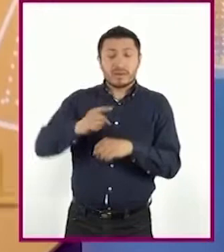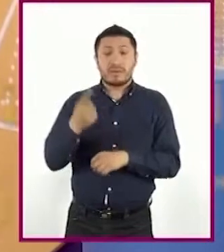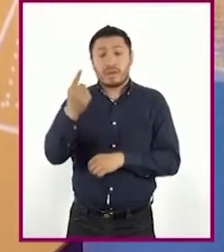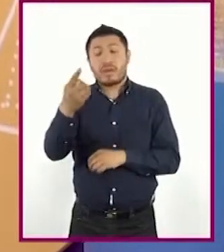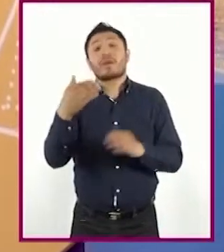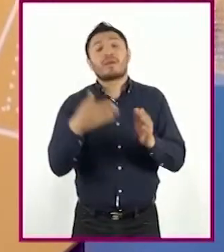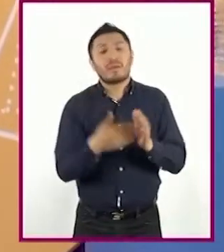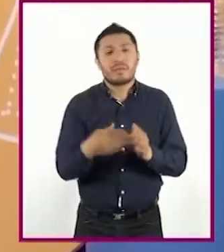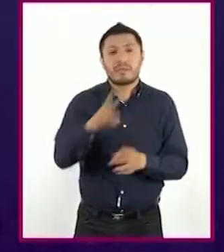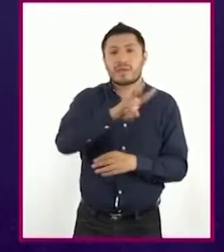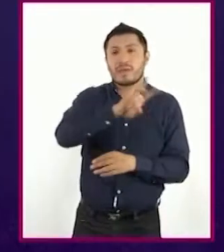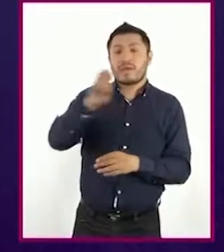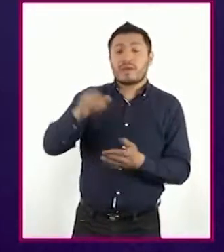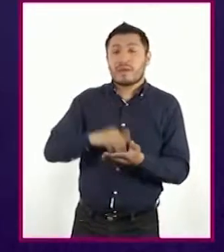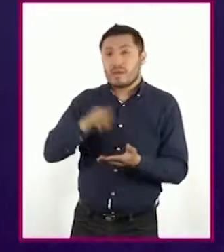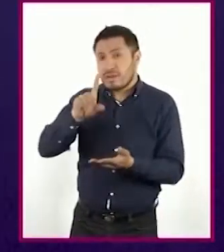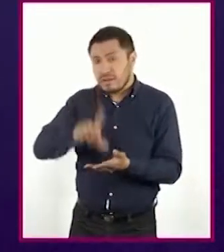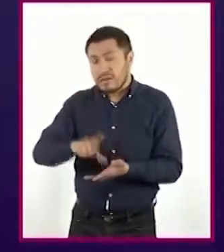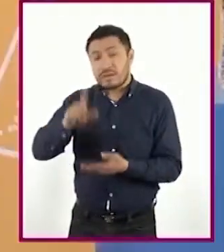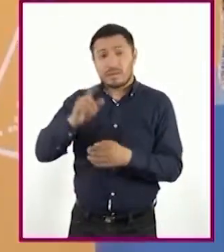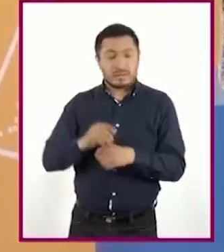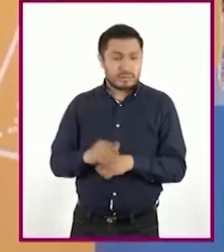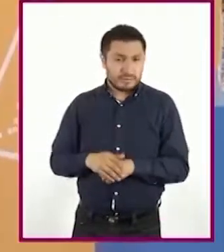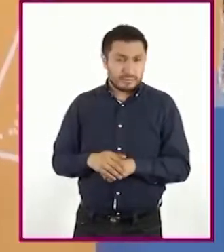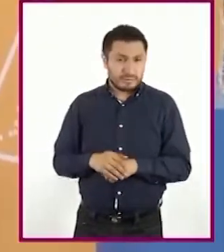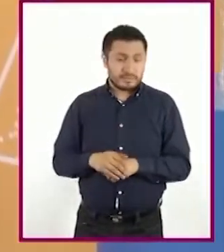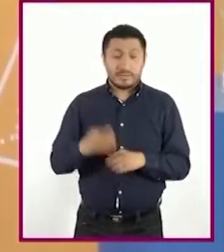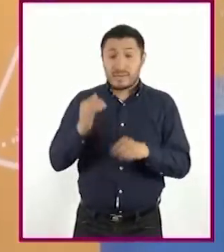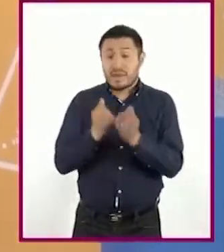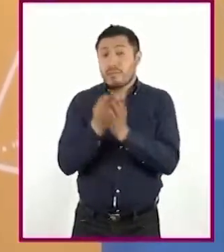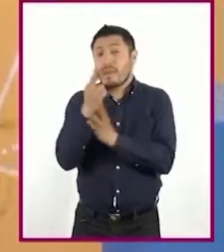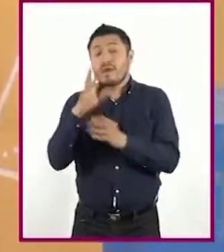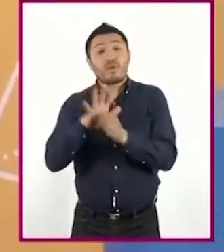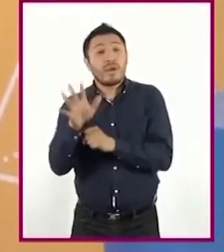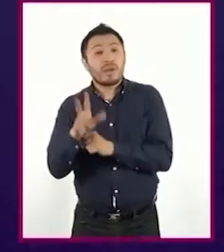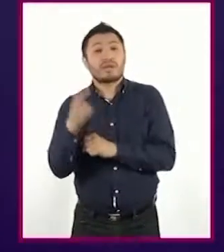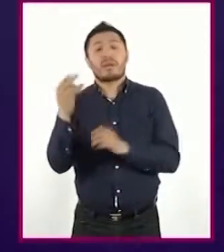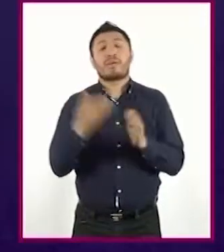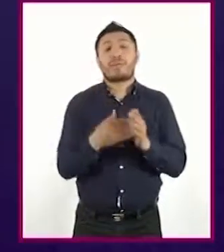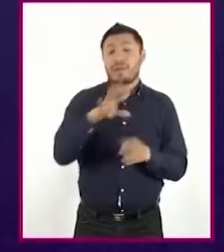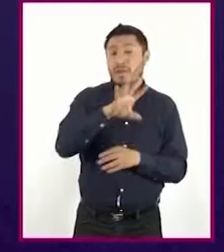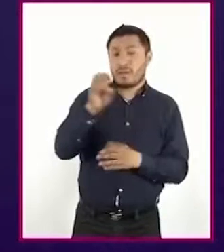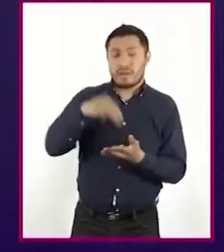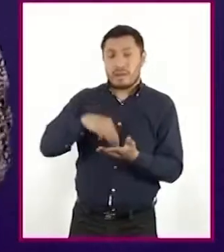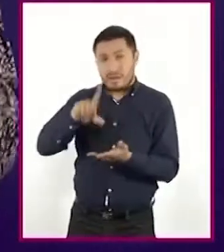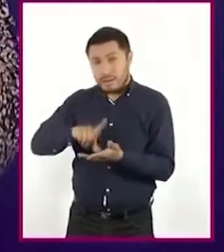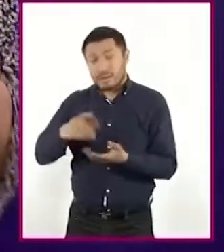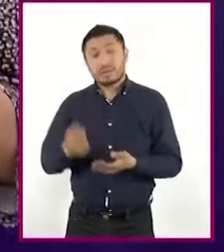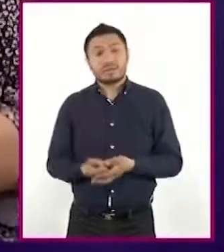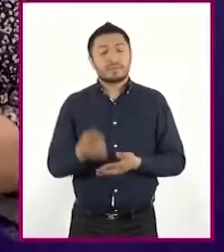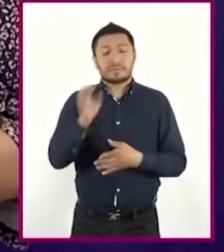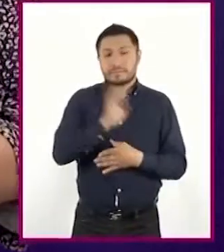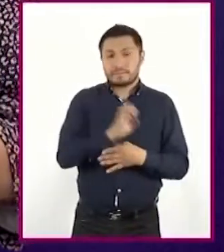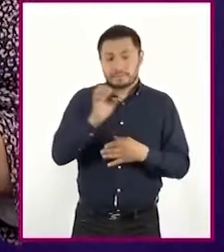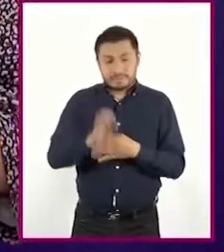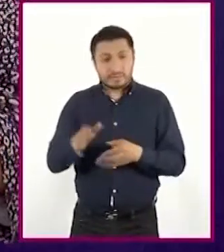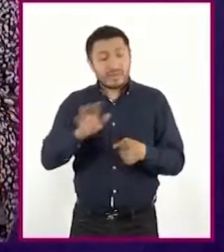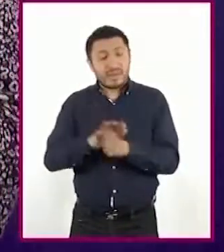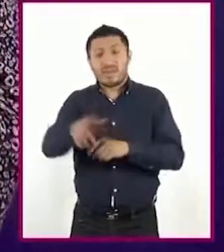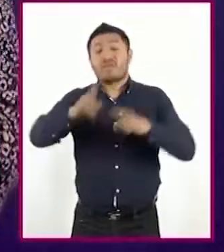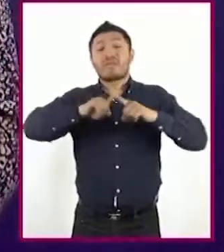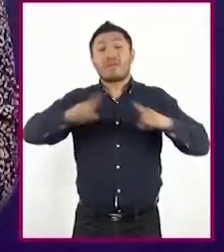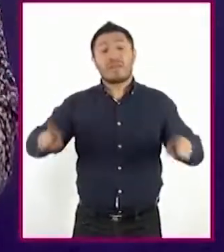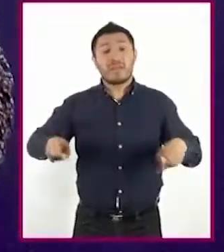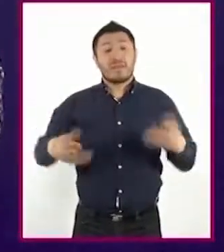1,300 mililitros, maestra. ¿Y cuál es el mayor? 2,500 mililitros. Por lo tanto, ¿cuál es la diferencia que